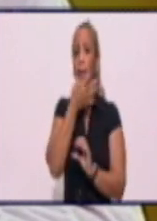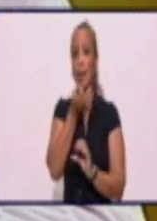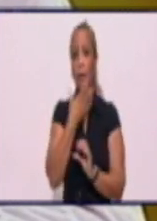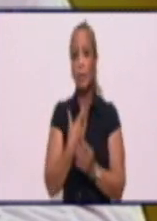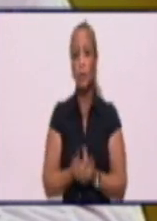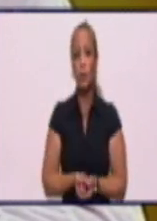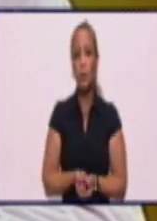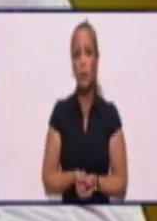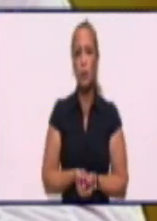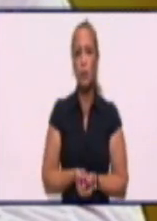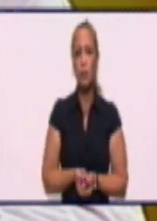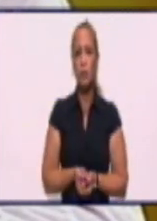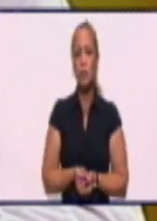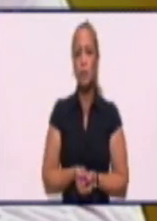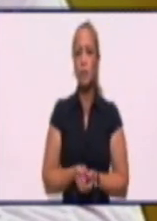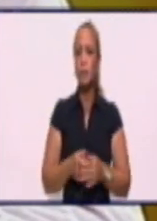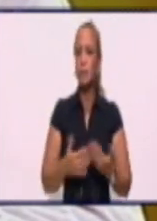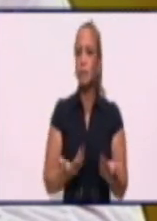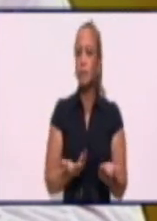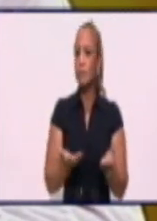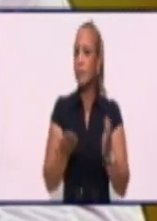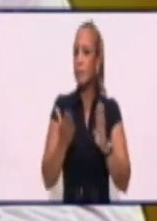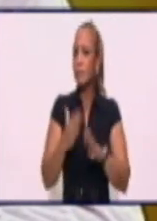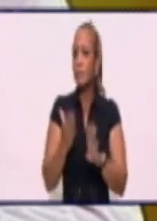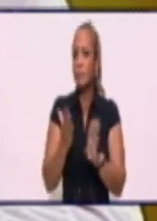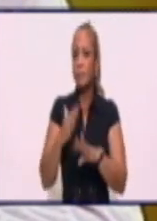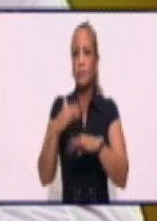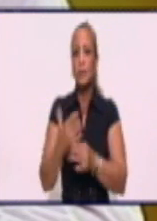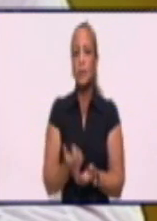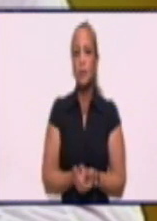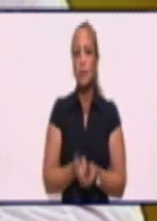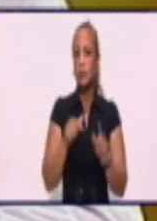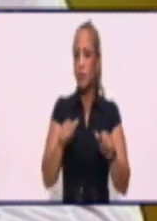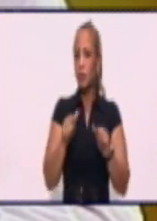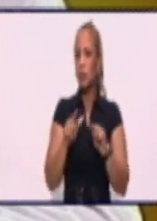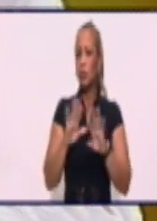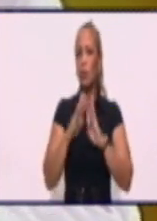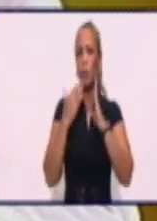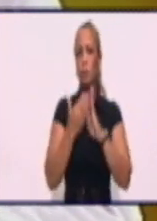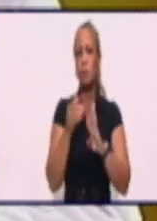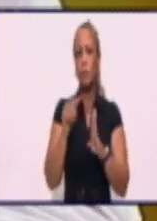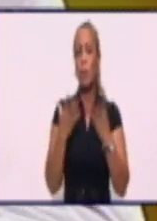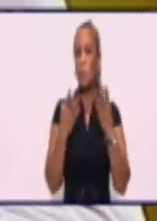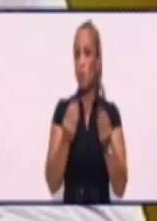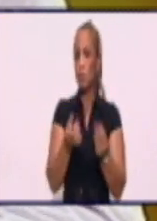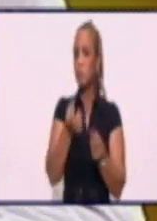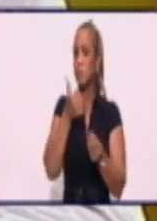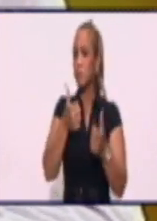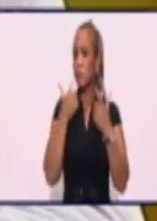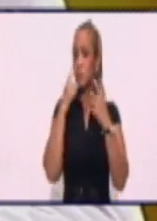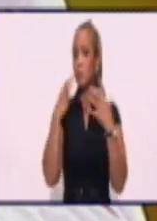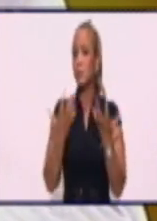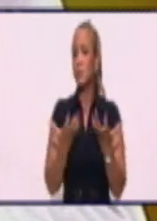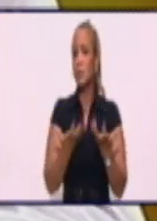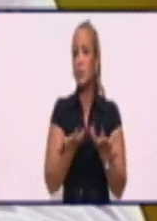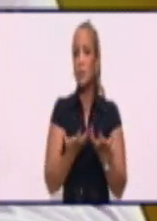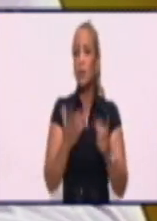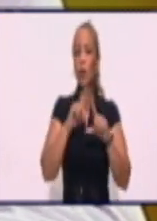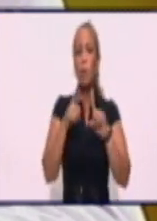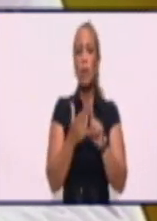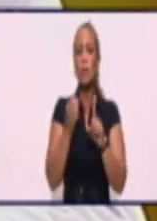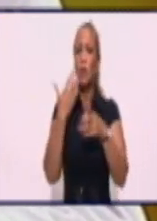estamos deprimidos en estos momentos, sobre todo aquellos medicamentos que son muy vitales, como el caso de los